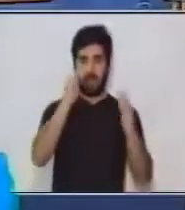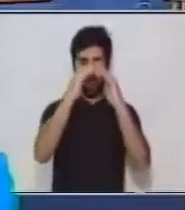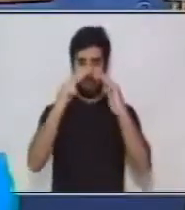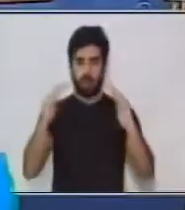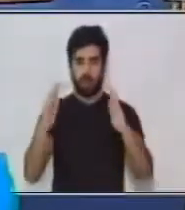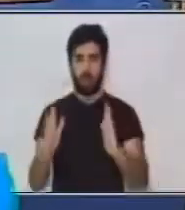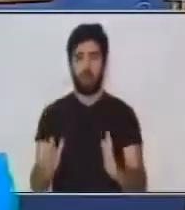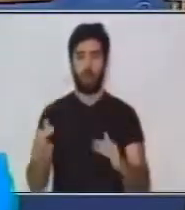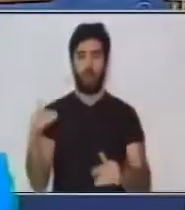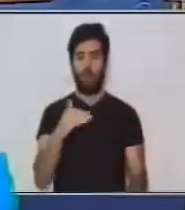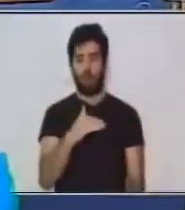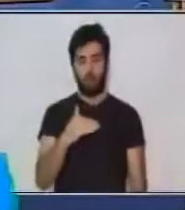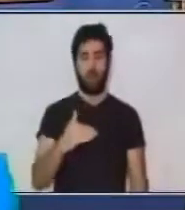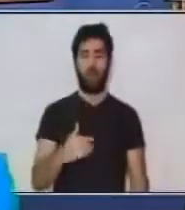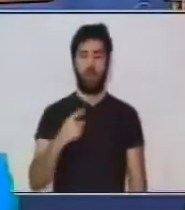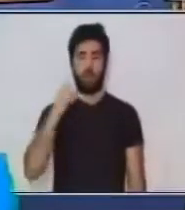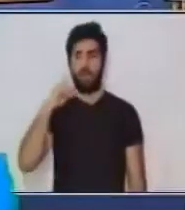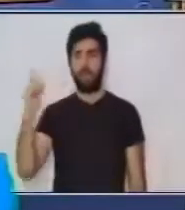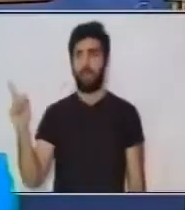llevar este, es un